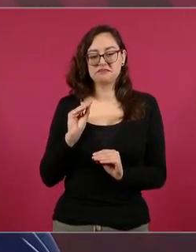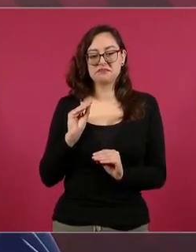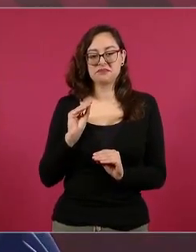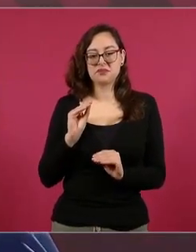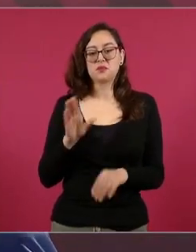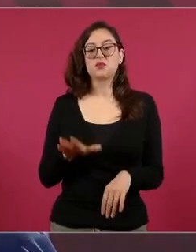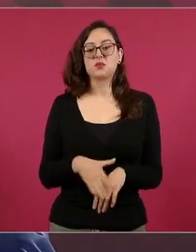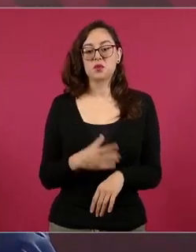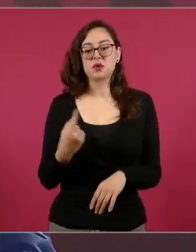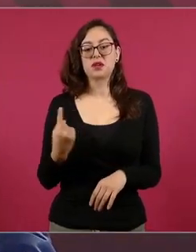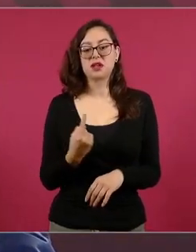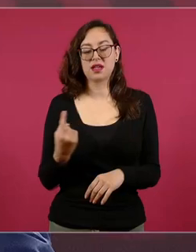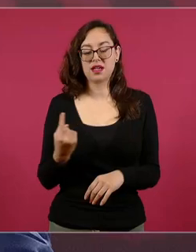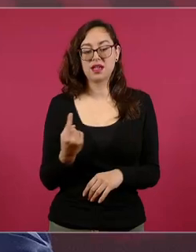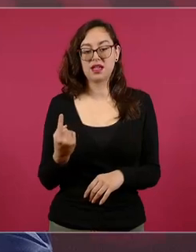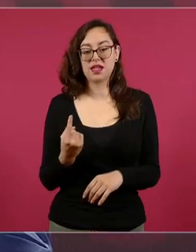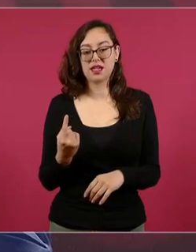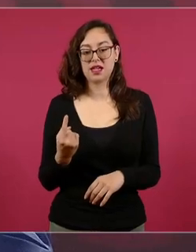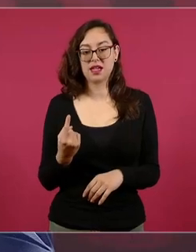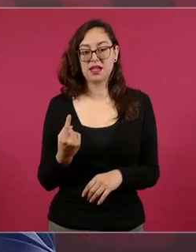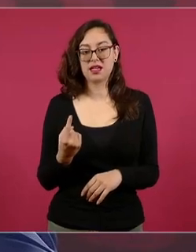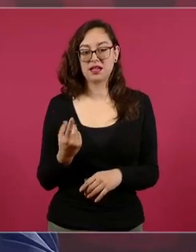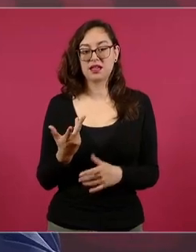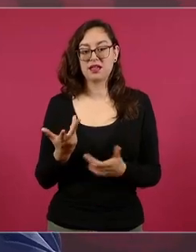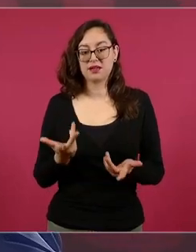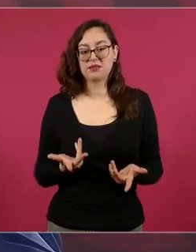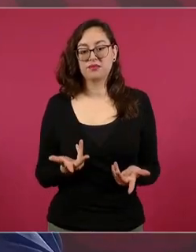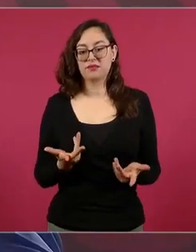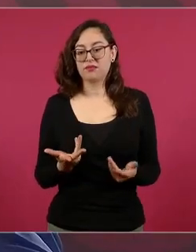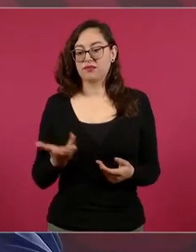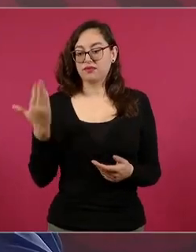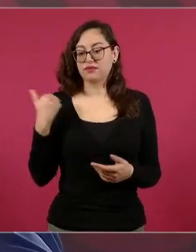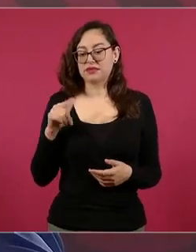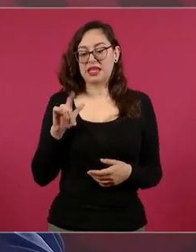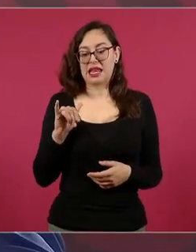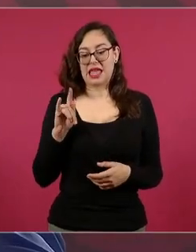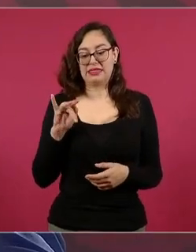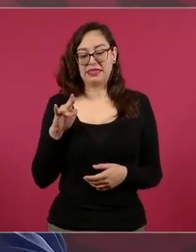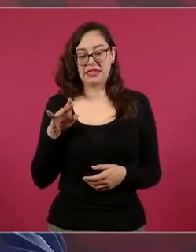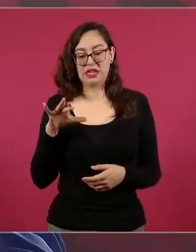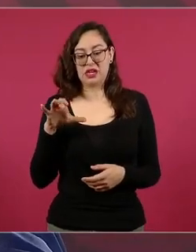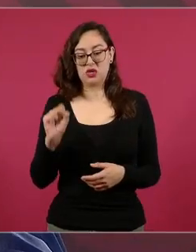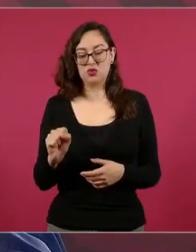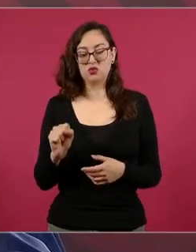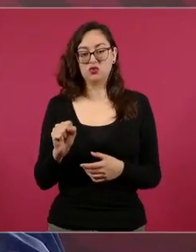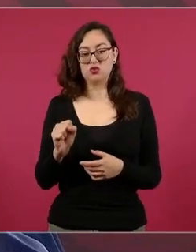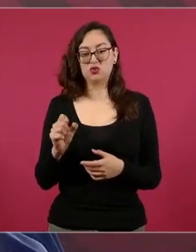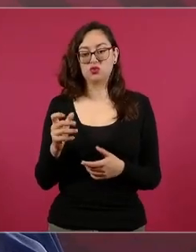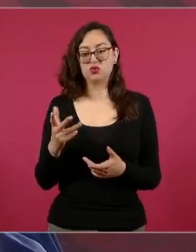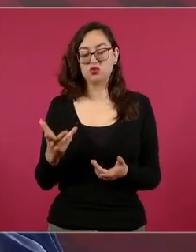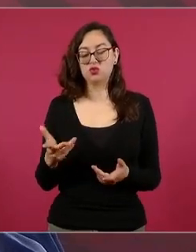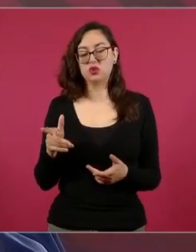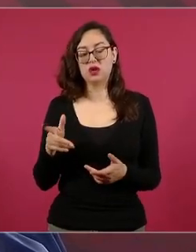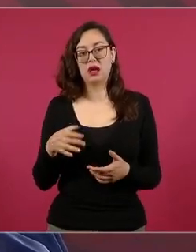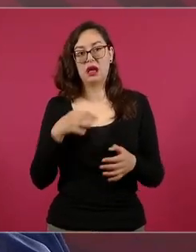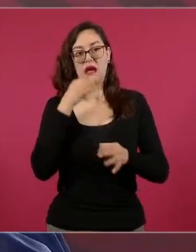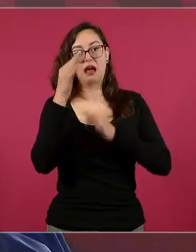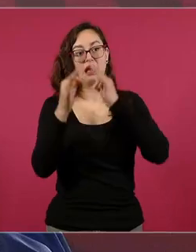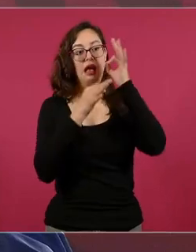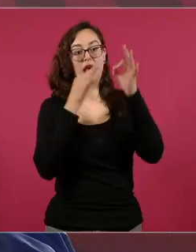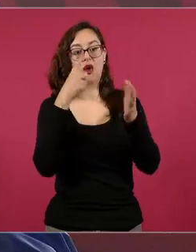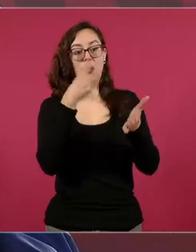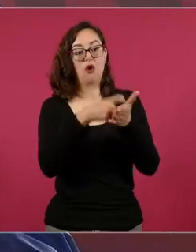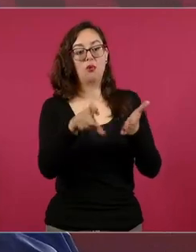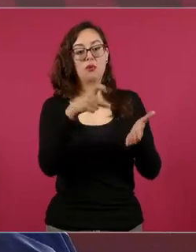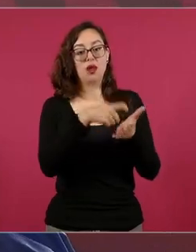devolver el dinero a muchos que le hicieron caso, que había que comprar dolaritos,